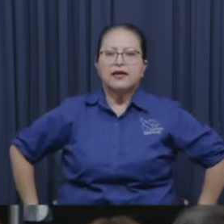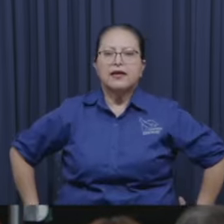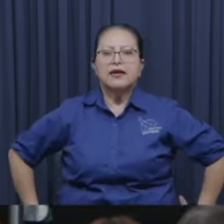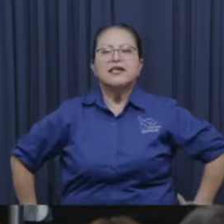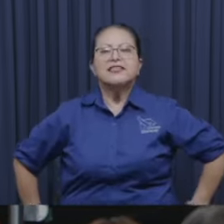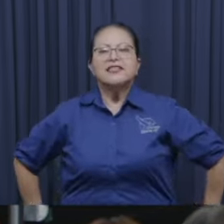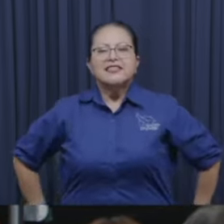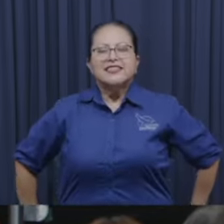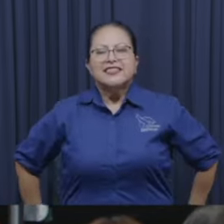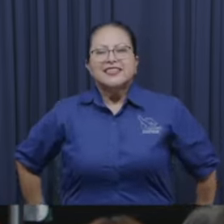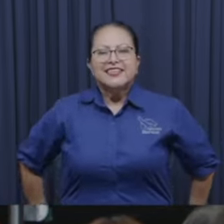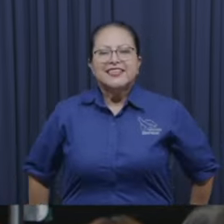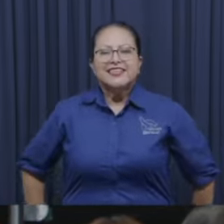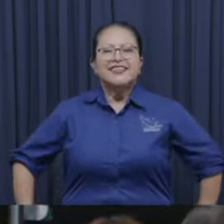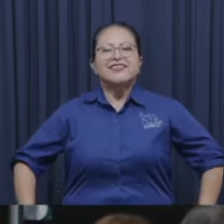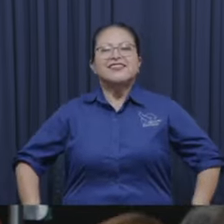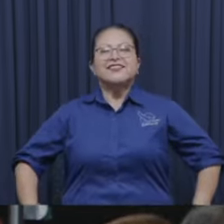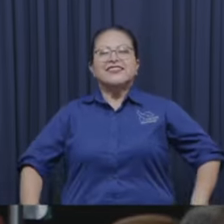Cena